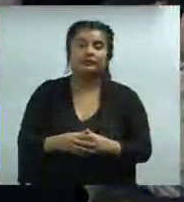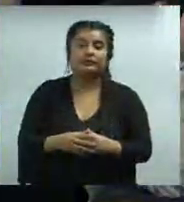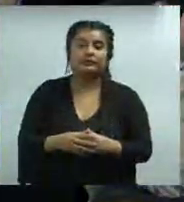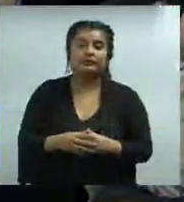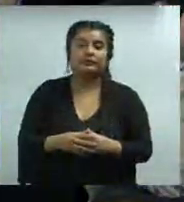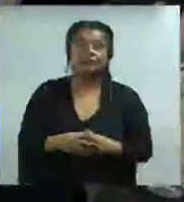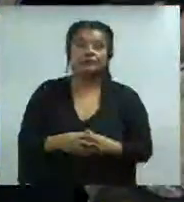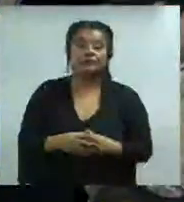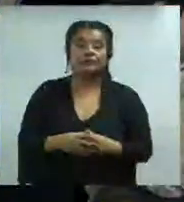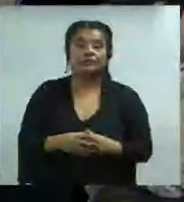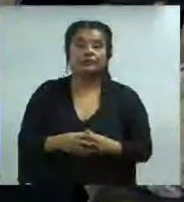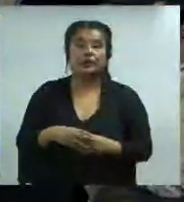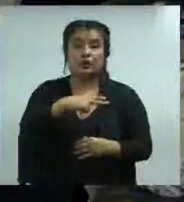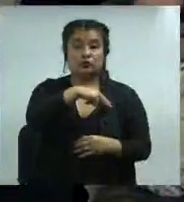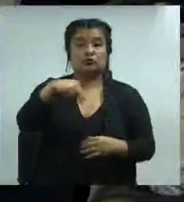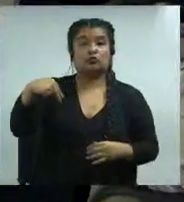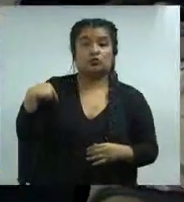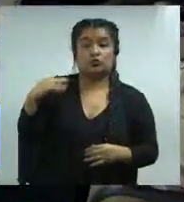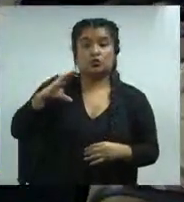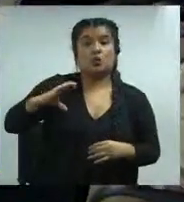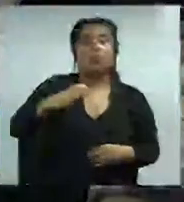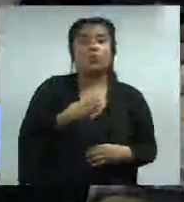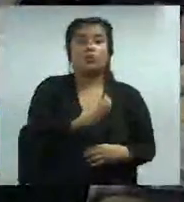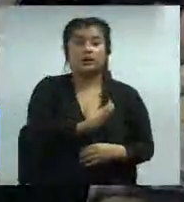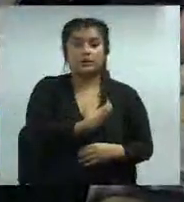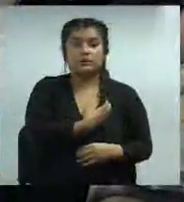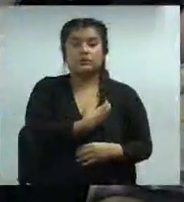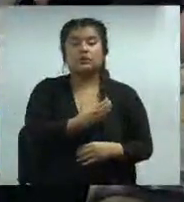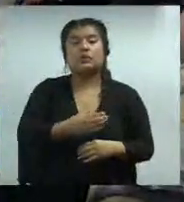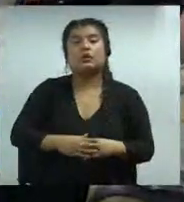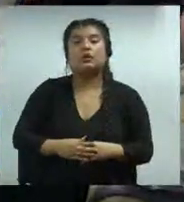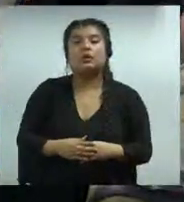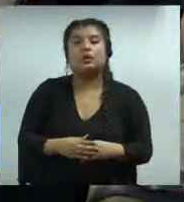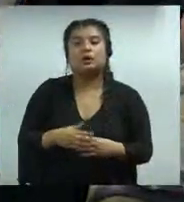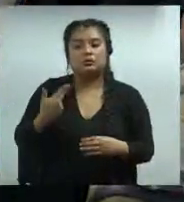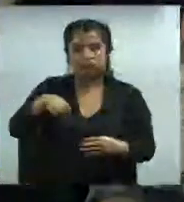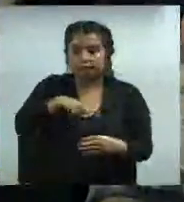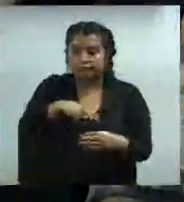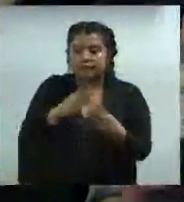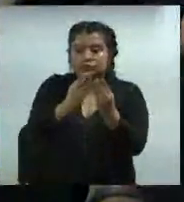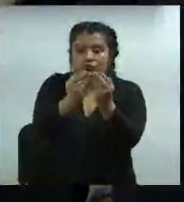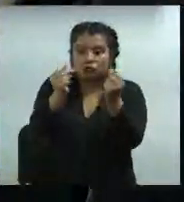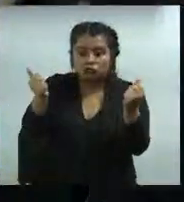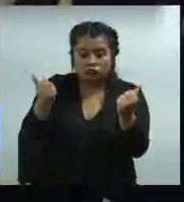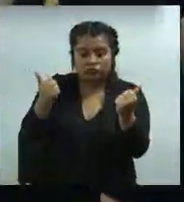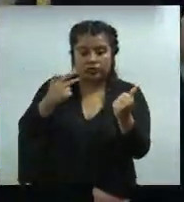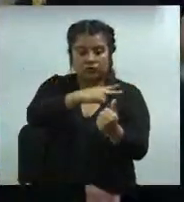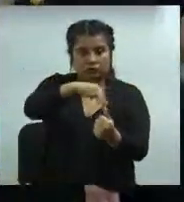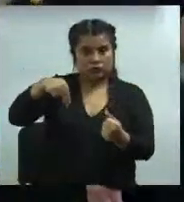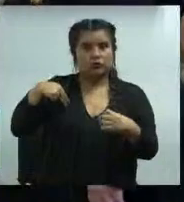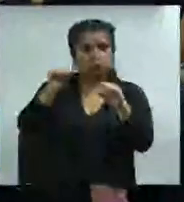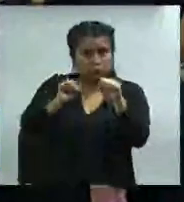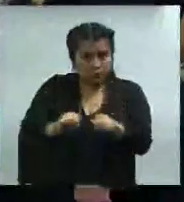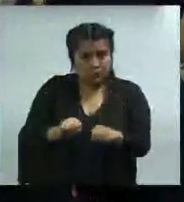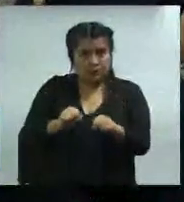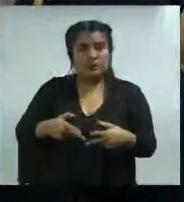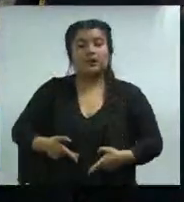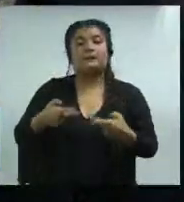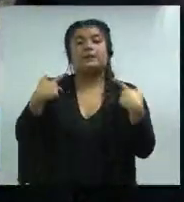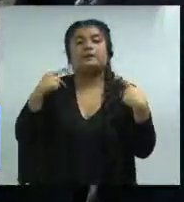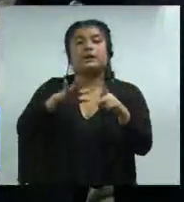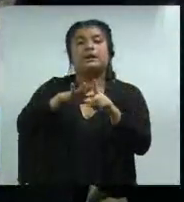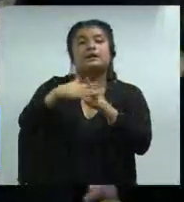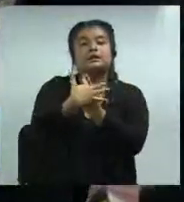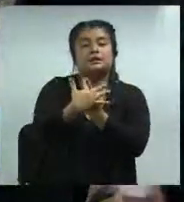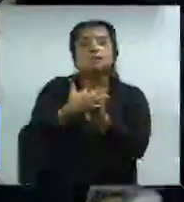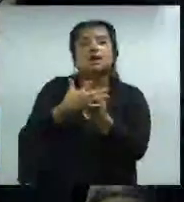Creo que nosotros como Congreso estamos llamados a hacer todo lo que esté a nuestro alcance por la situación que vive el país. Yo